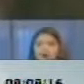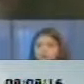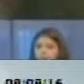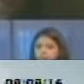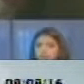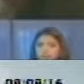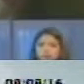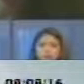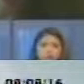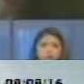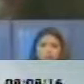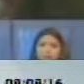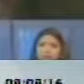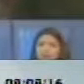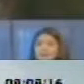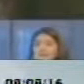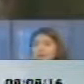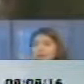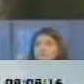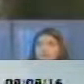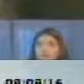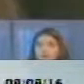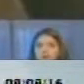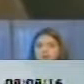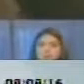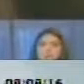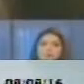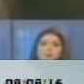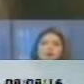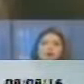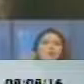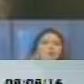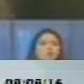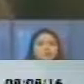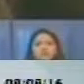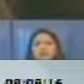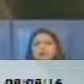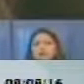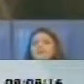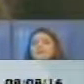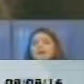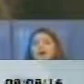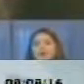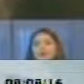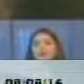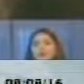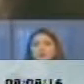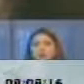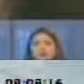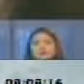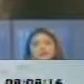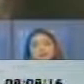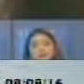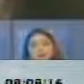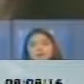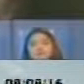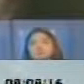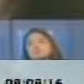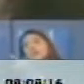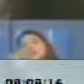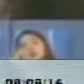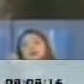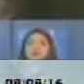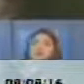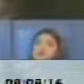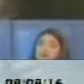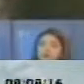aumentado en 3 veces la cantidad de barcos que se, digamos, que atracan y que se despachan, se